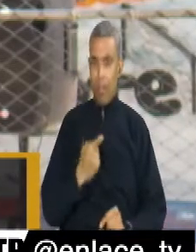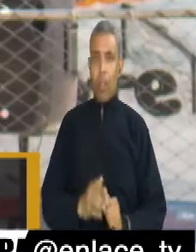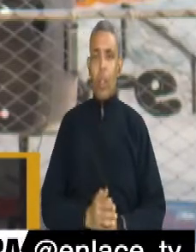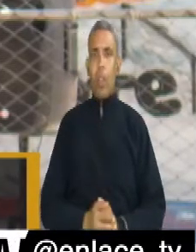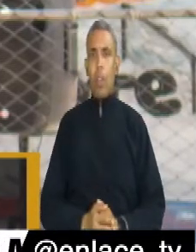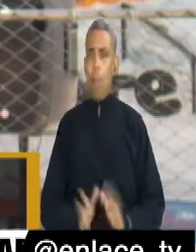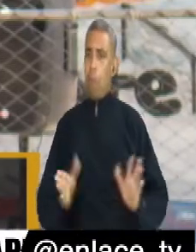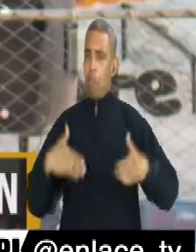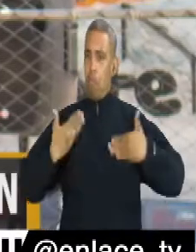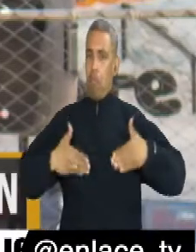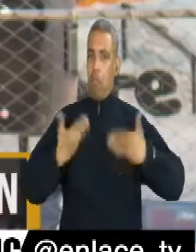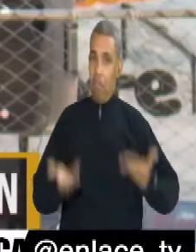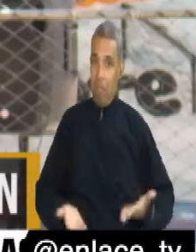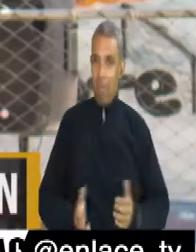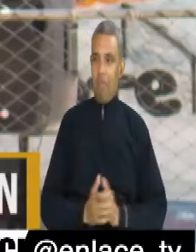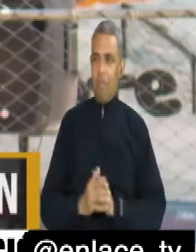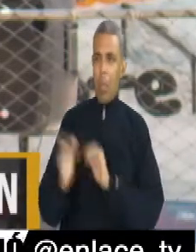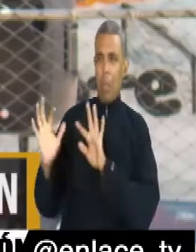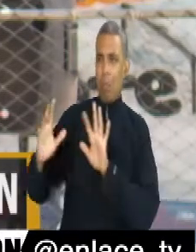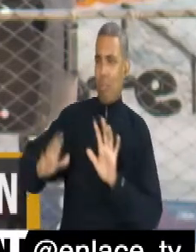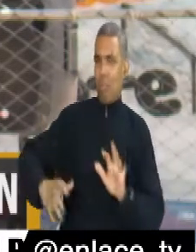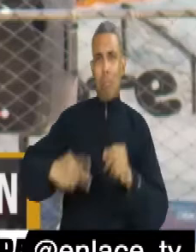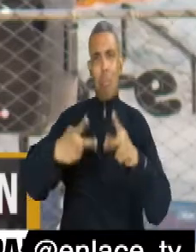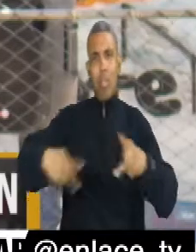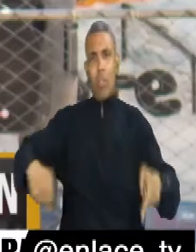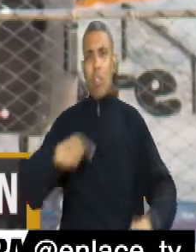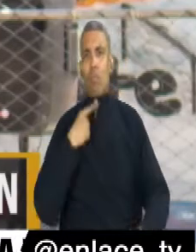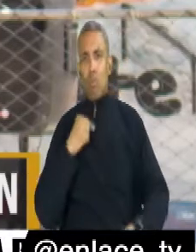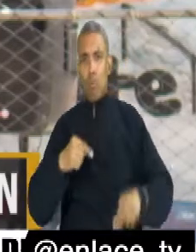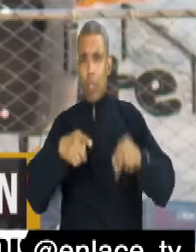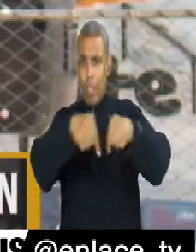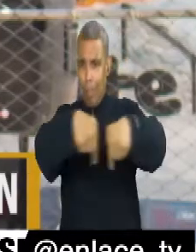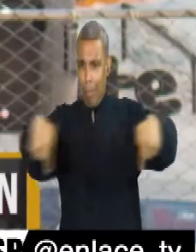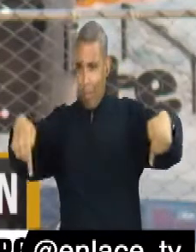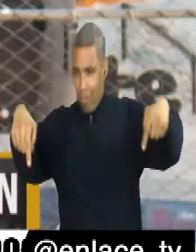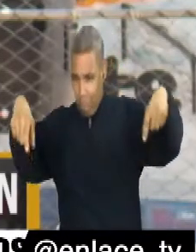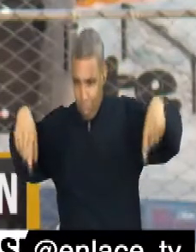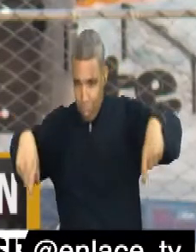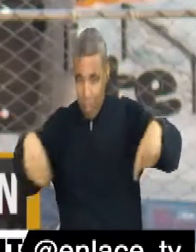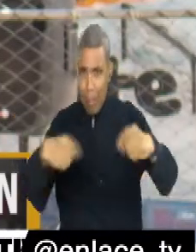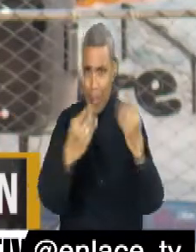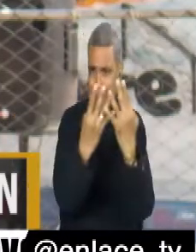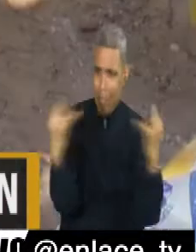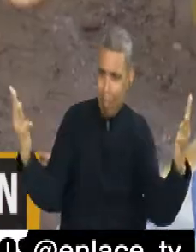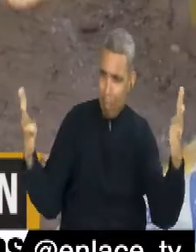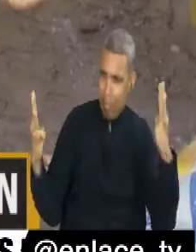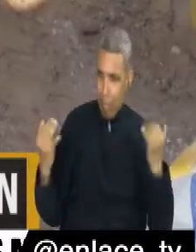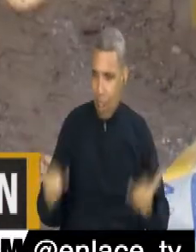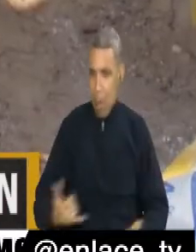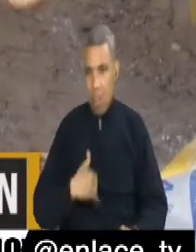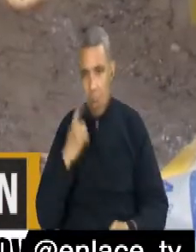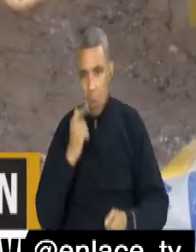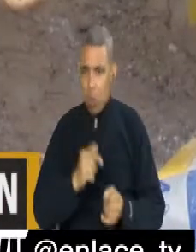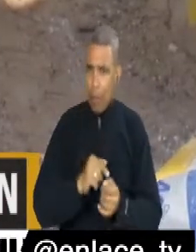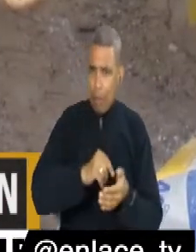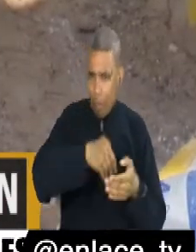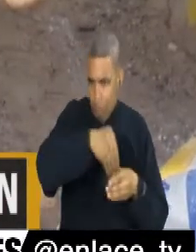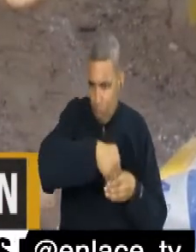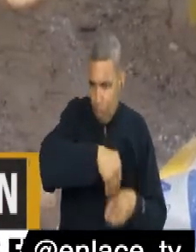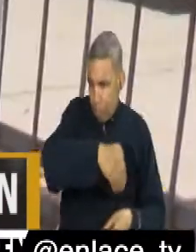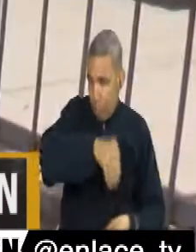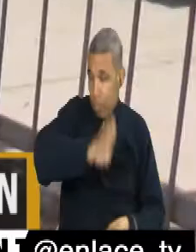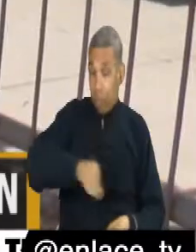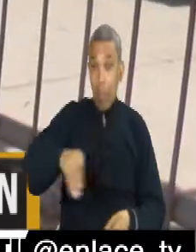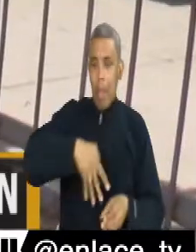llega demasiada gente y les gusta, y entonces ella siempre mantiene activa y por eso nosotros estamos haciendo esta actividad. Con sus propios recursos compraron